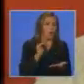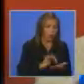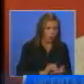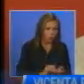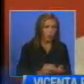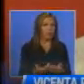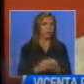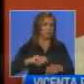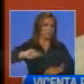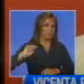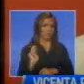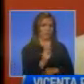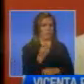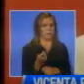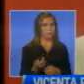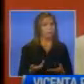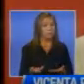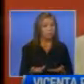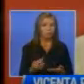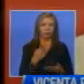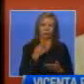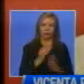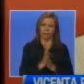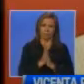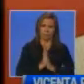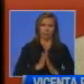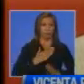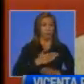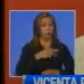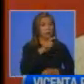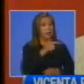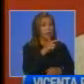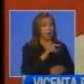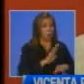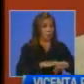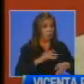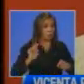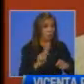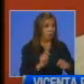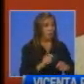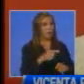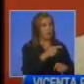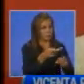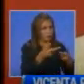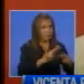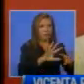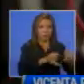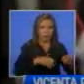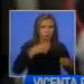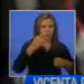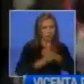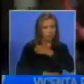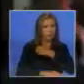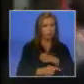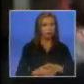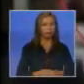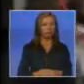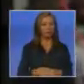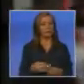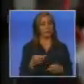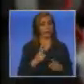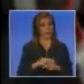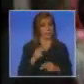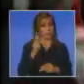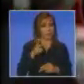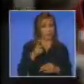también deben haber alguna pena para ellos, ¿ya? Porque lo que están cometiendo es un delito. En el video se identificó a